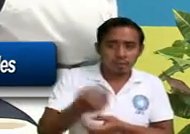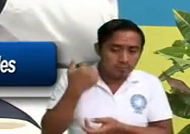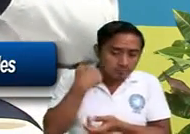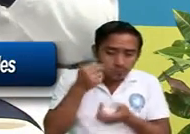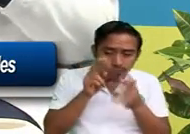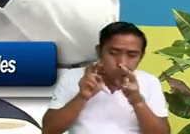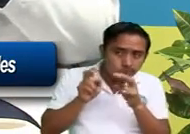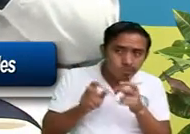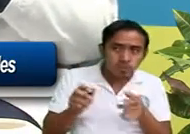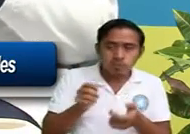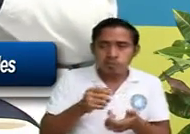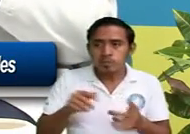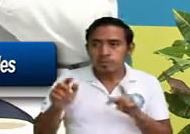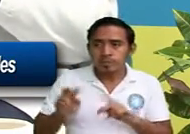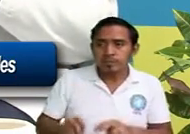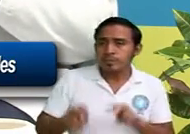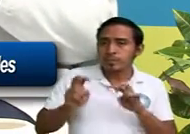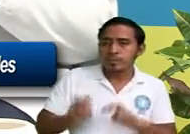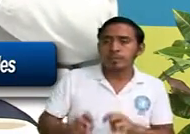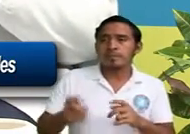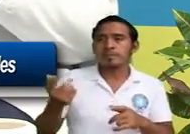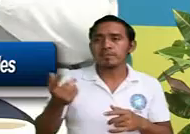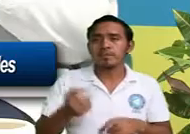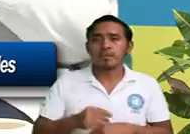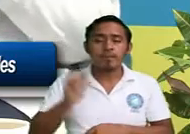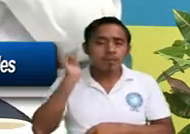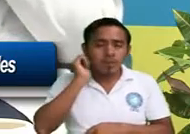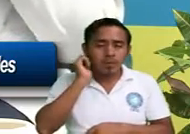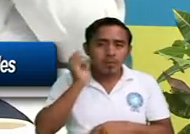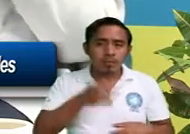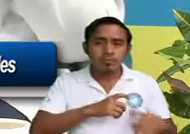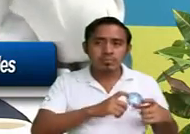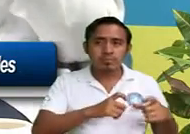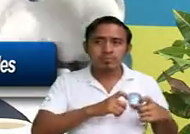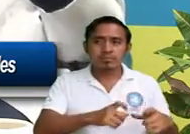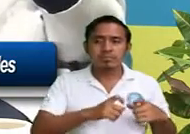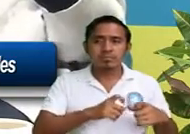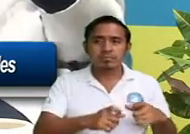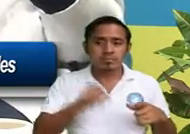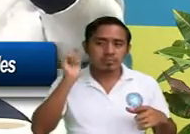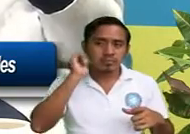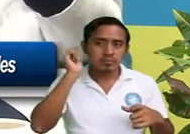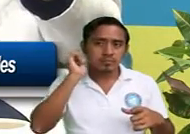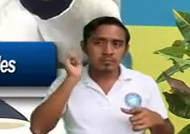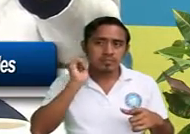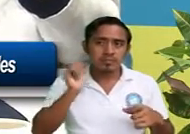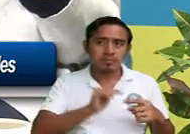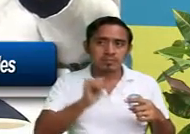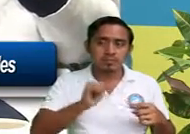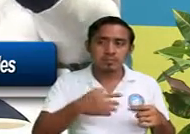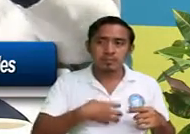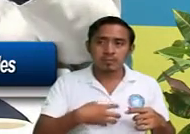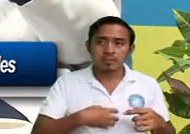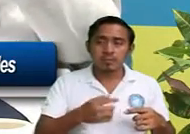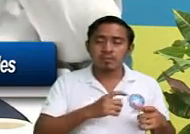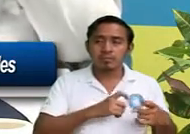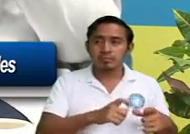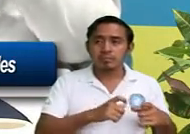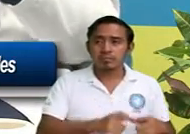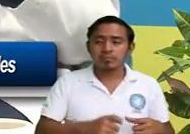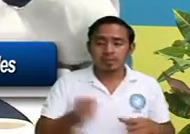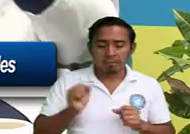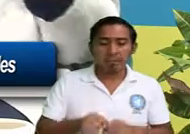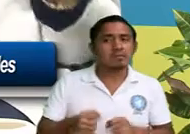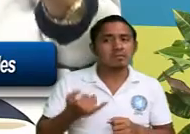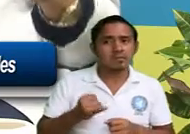vigilándolo. O sea, le hacen monitoreos fetales, que estar escuchando la frecuencia cardíaca en un monitor que me dibuja cómo está el trazo del corazón, y ya yo